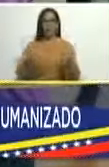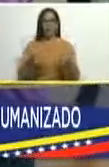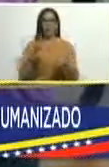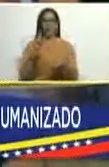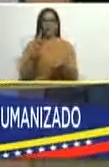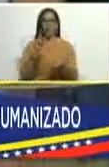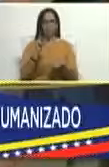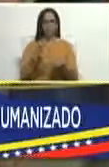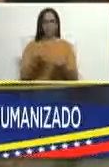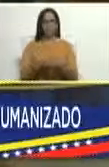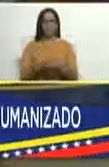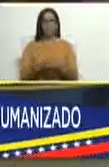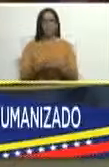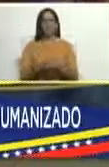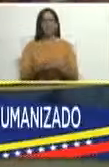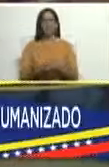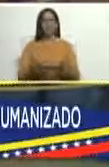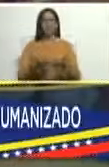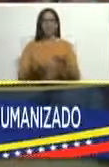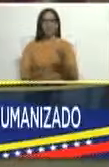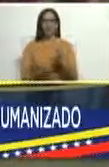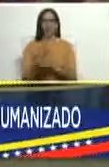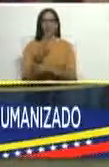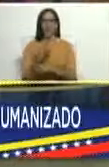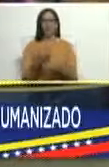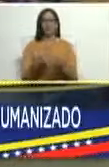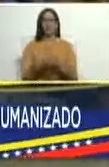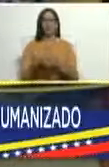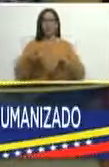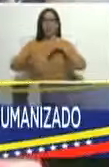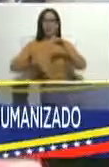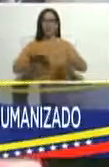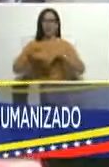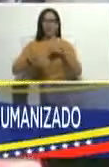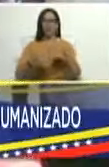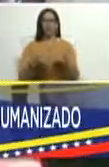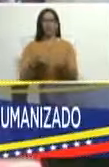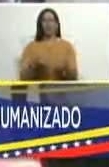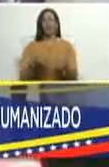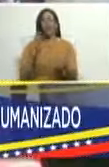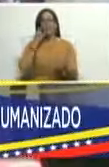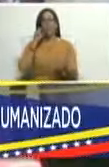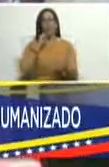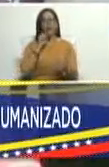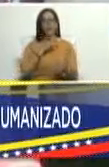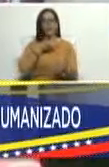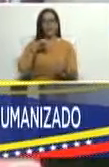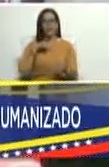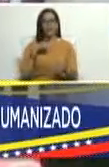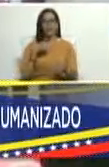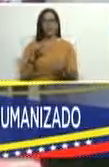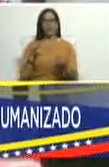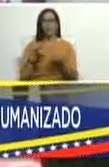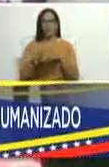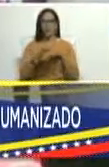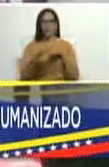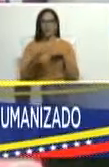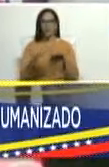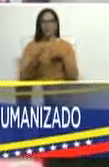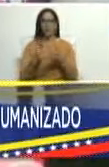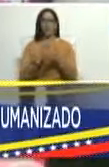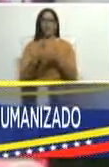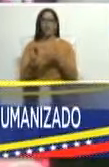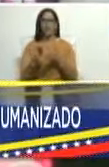segunda vez inaugurando la matronatación para nuestras mujeres aquí en un municipio